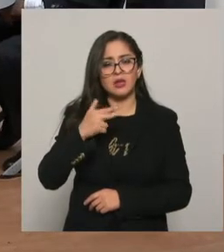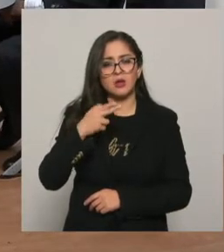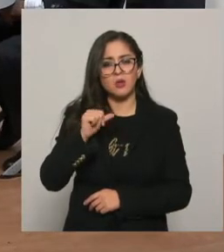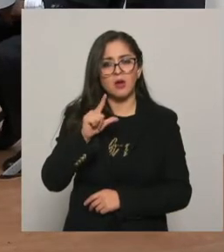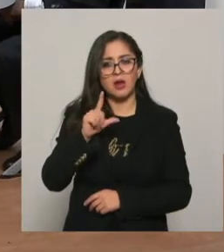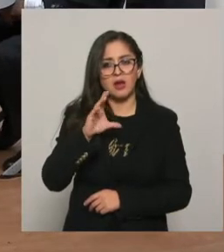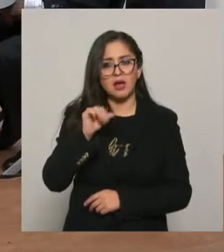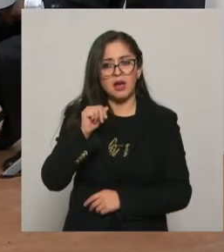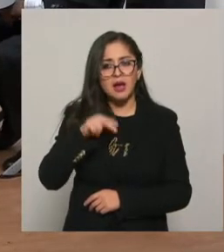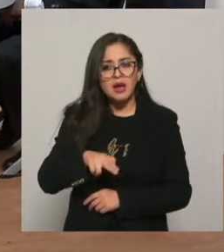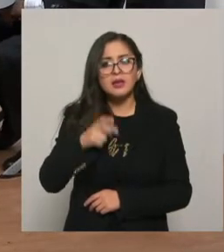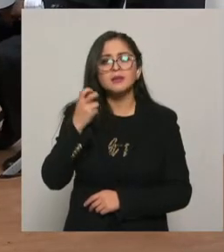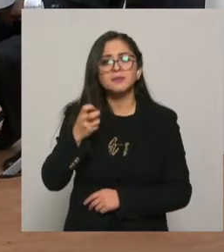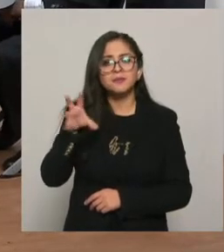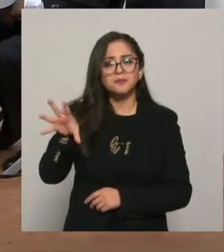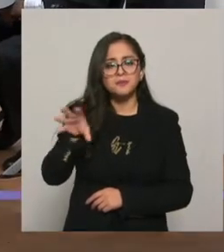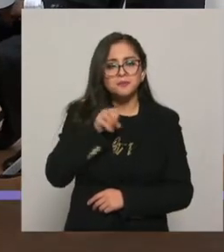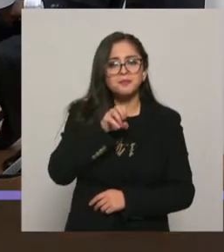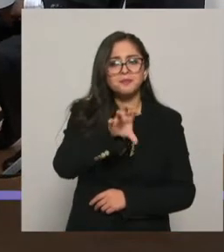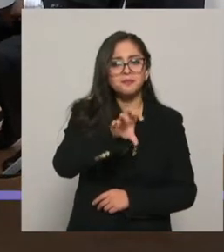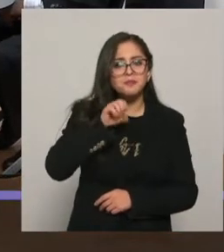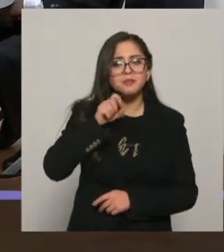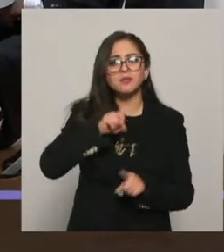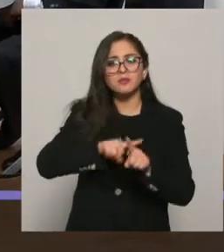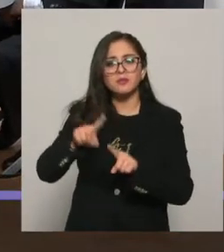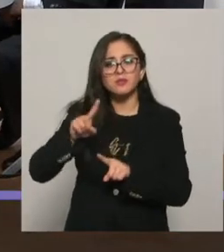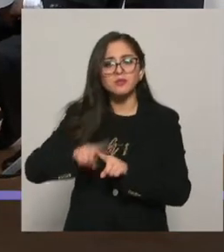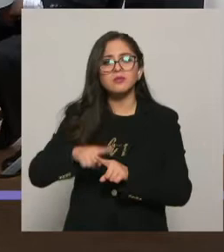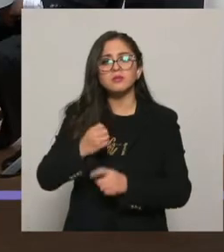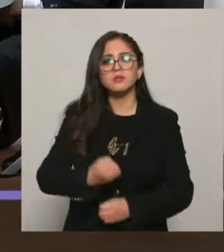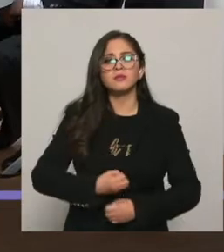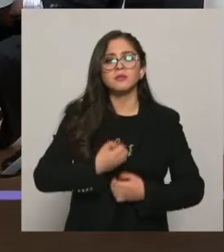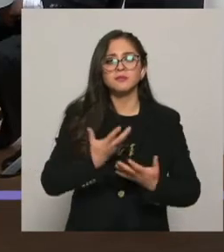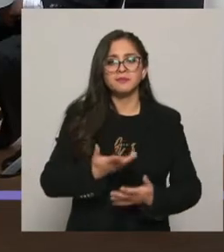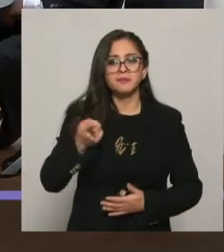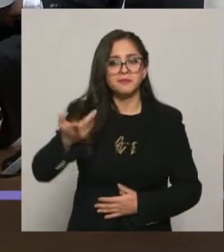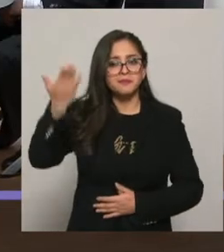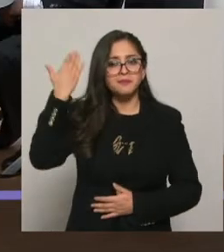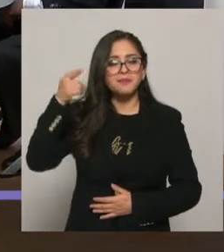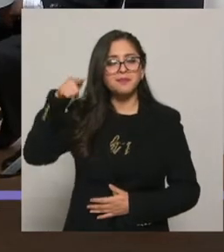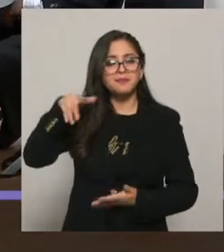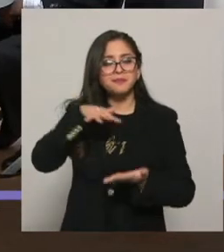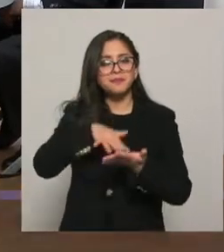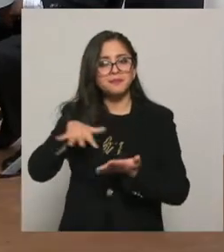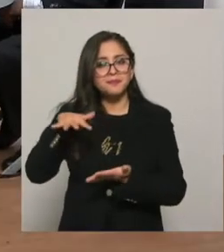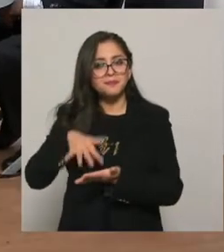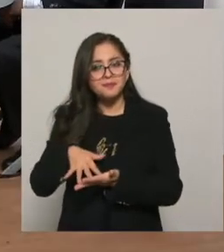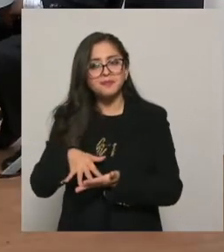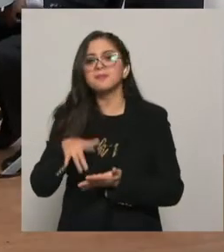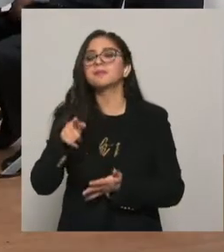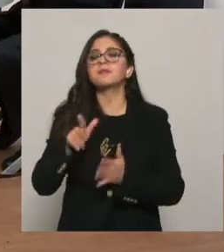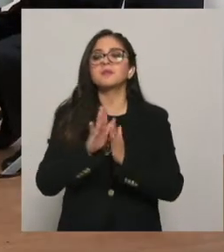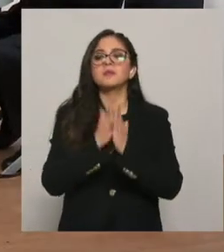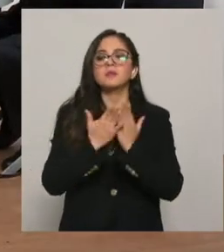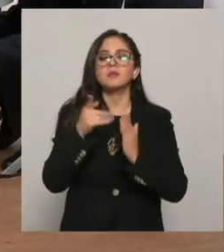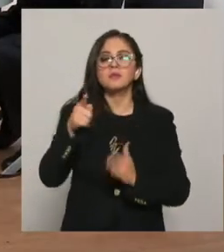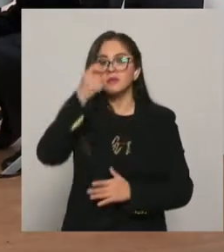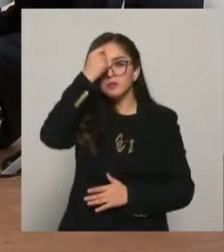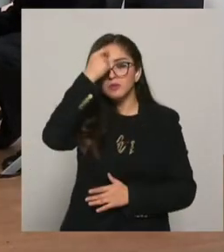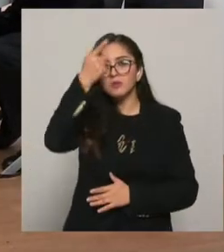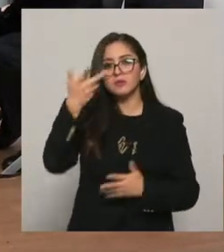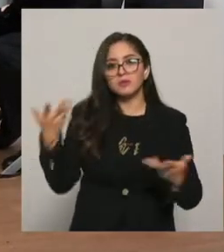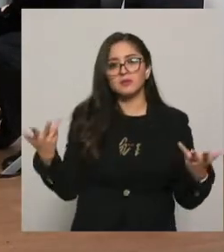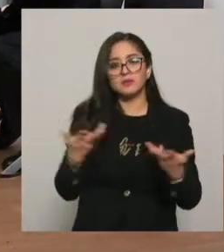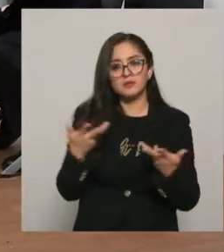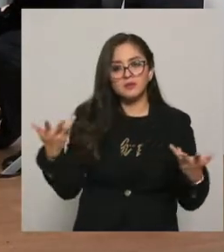hemos extraído algunos poemas muy hermosos que la propia maestra ya ha leído. Es un libro de su autoría también.